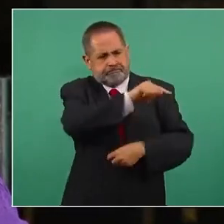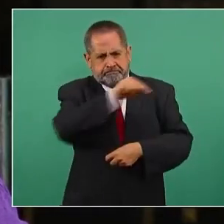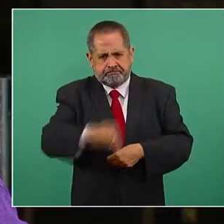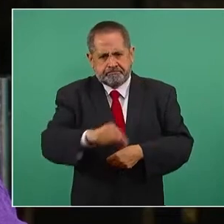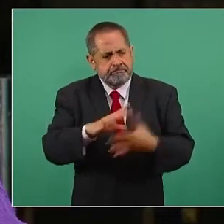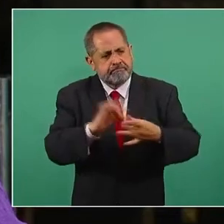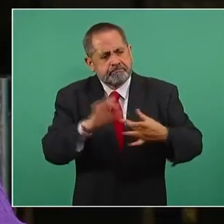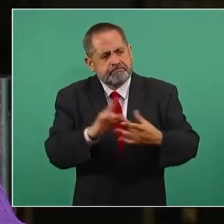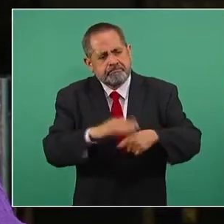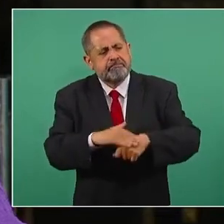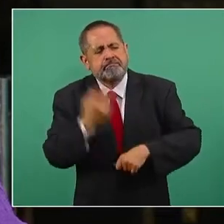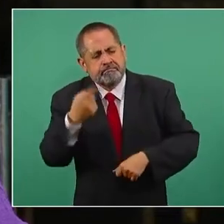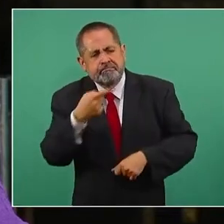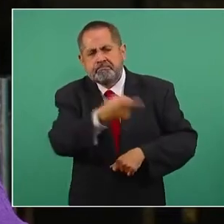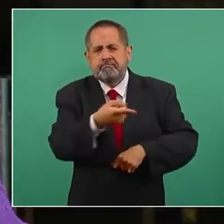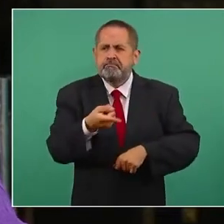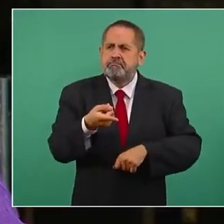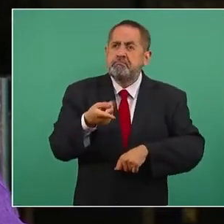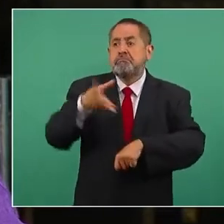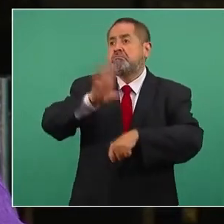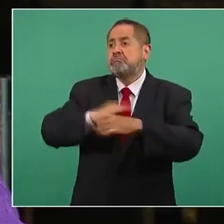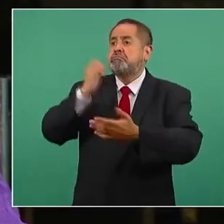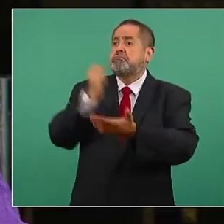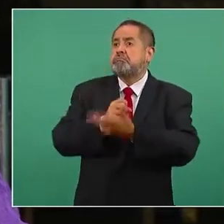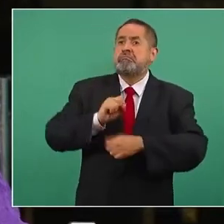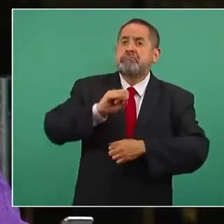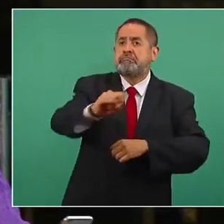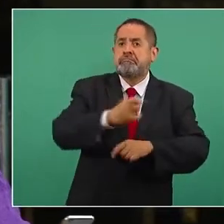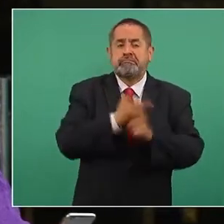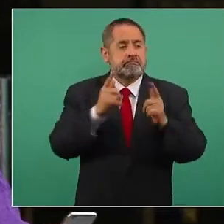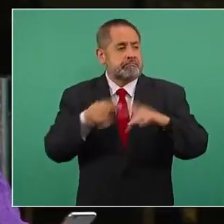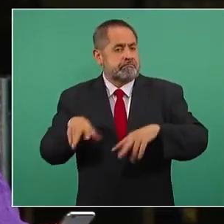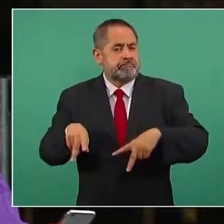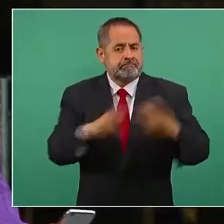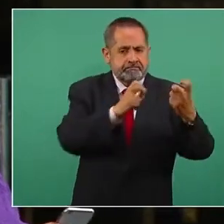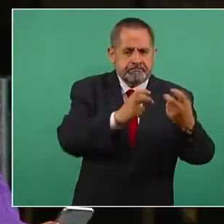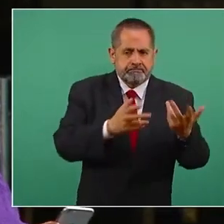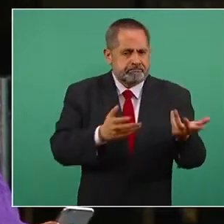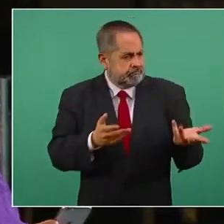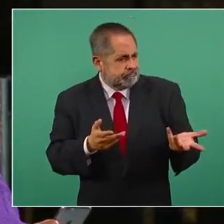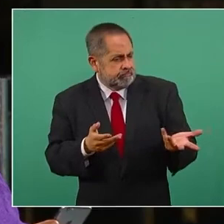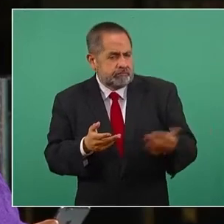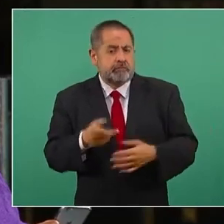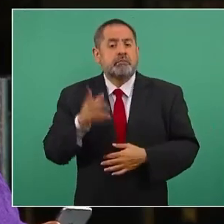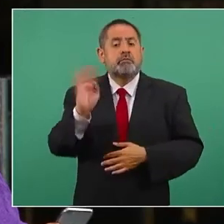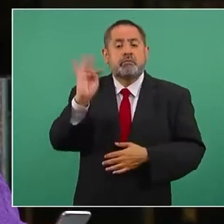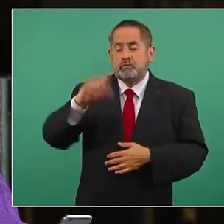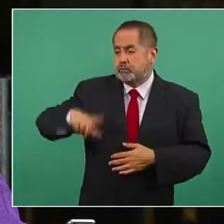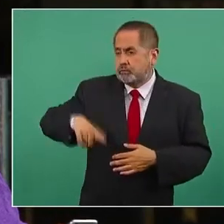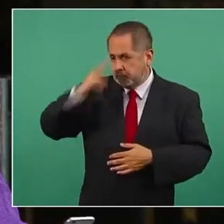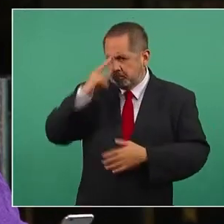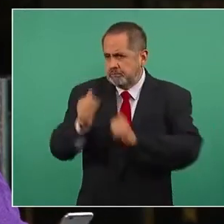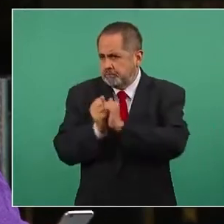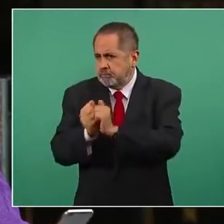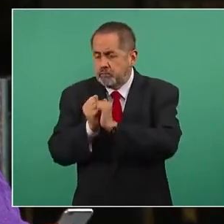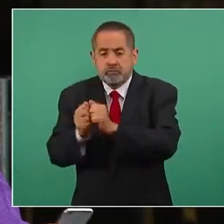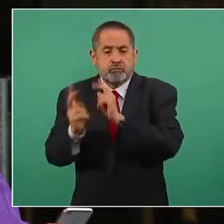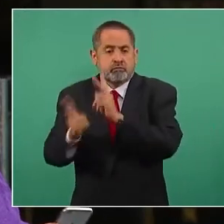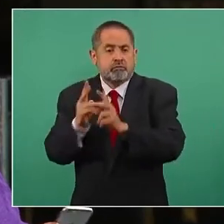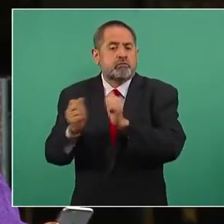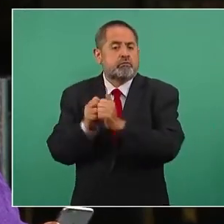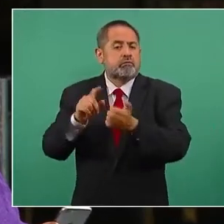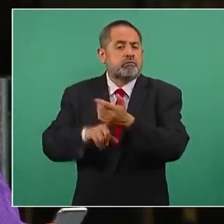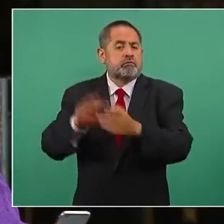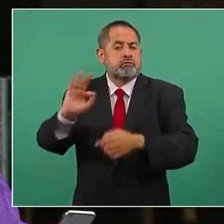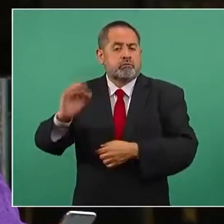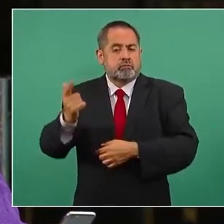por qué permitió este gran fraude a la nación, y si el gobierno de México está colaborando en esas indagatorias de la Fiscalía General de